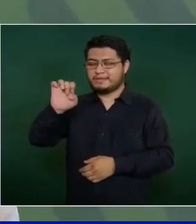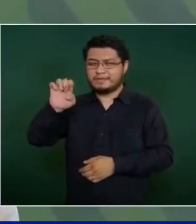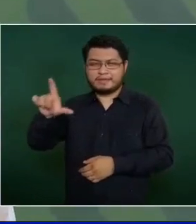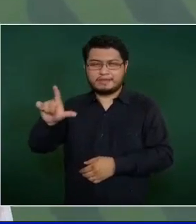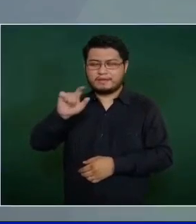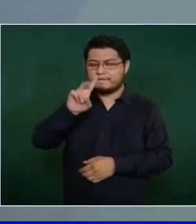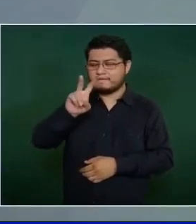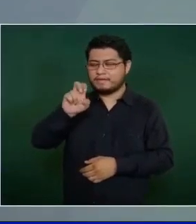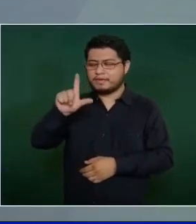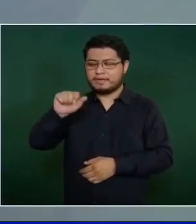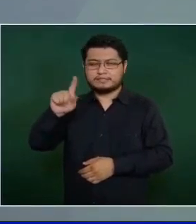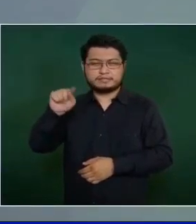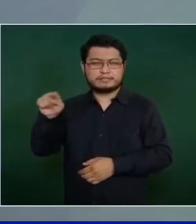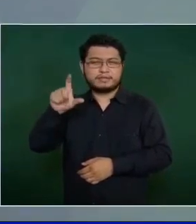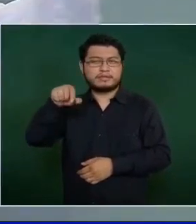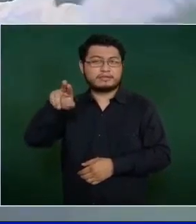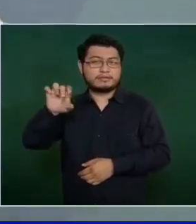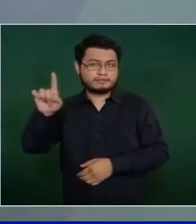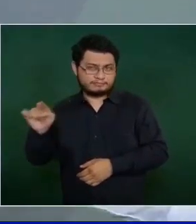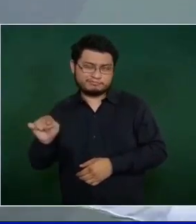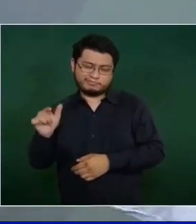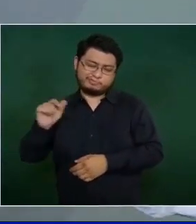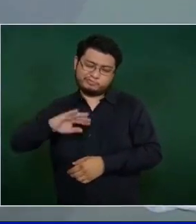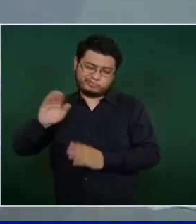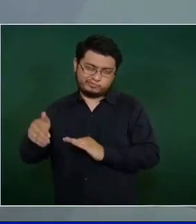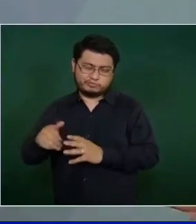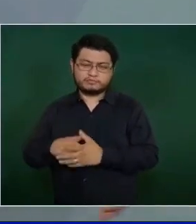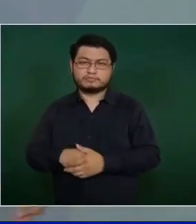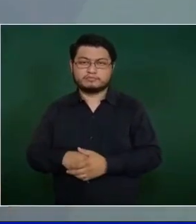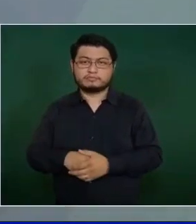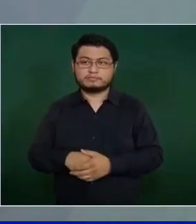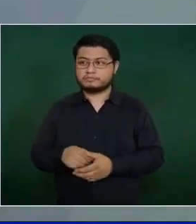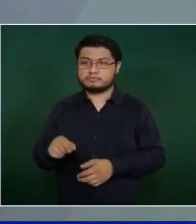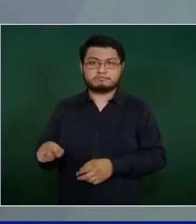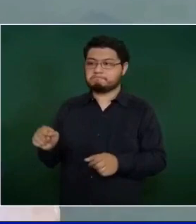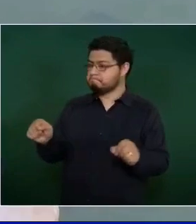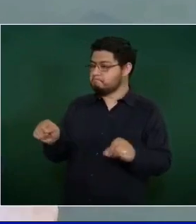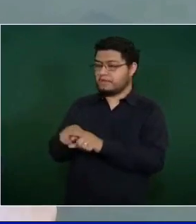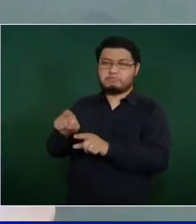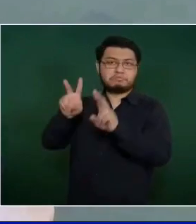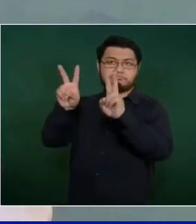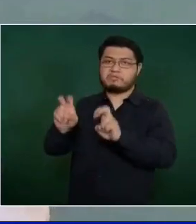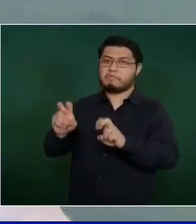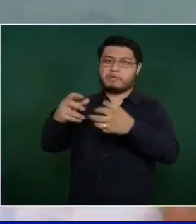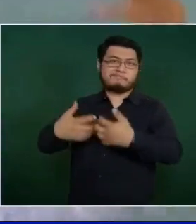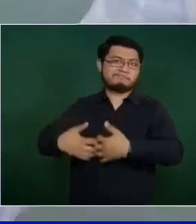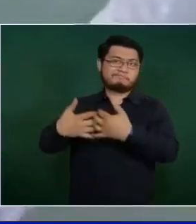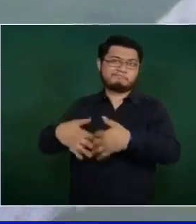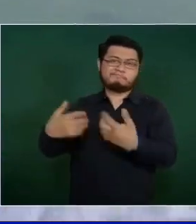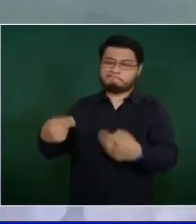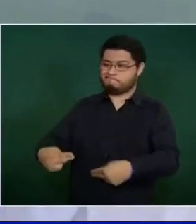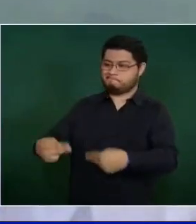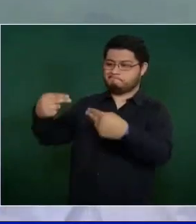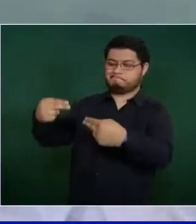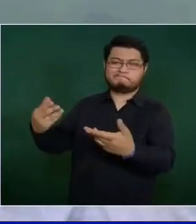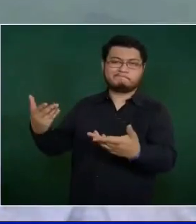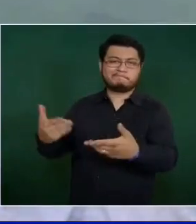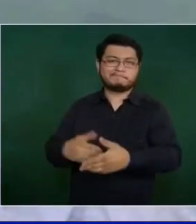del finado Fidel Velázquez, pero del sector empresarial. Él encabeza.